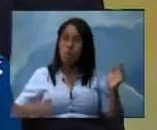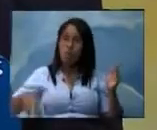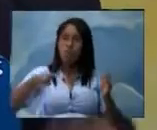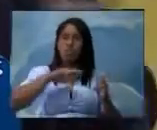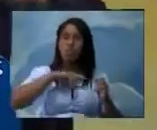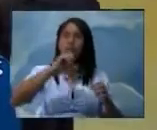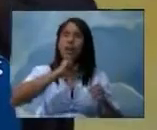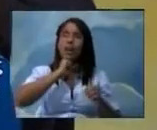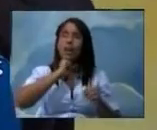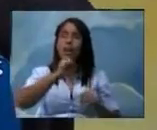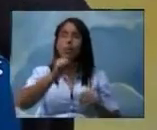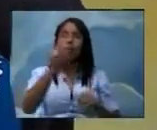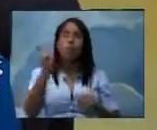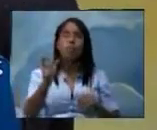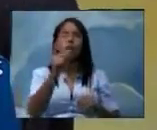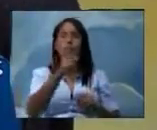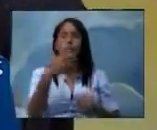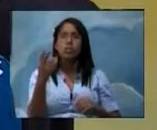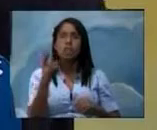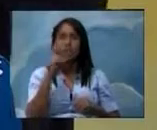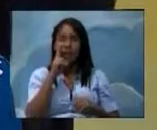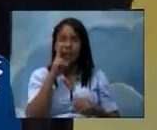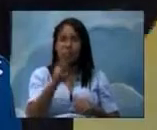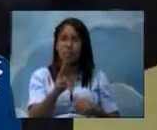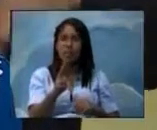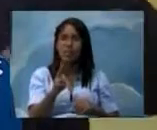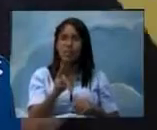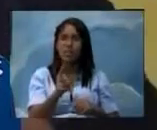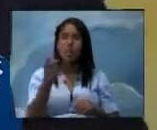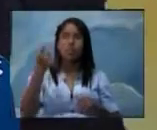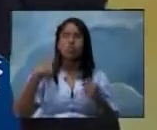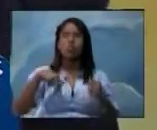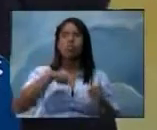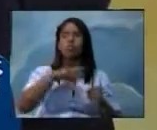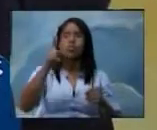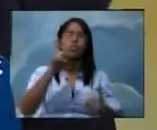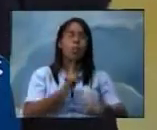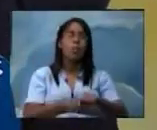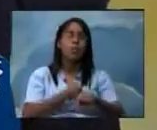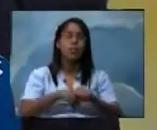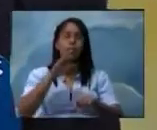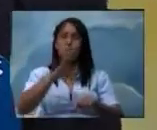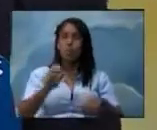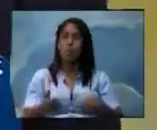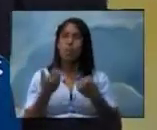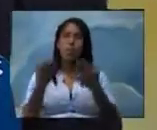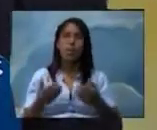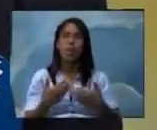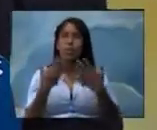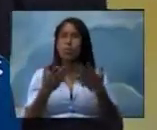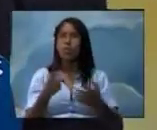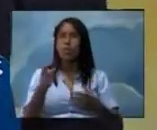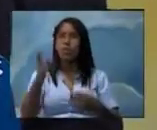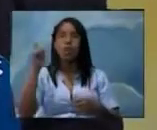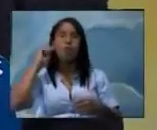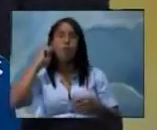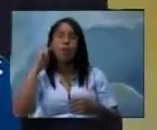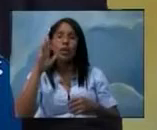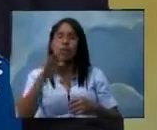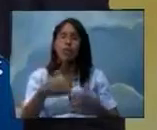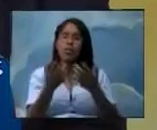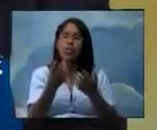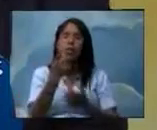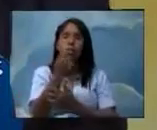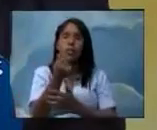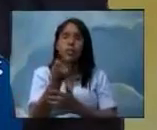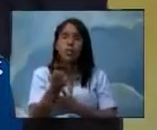Señor, era una persona que veía. Fíjese que una oportunidad estaban todos dando y vio una viuda que dio dinero,